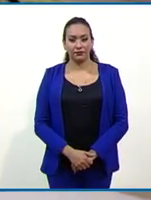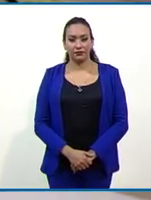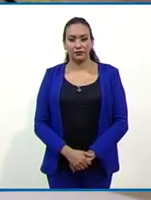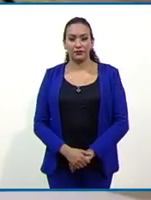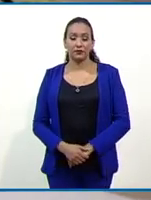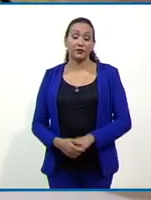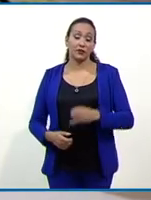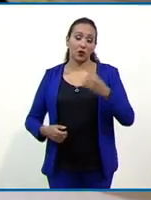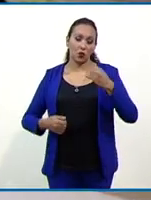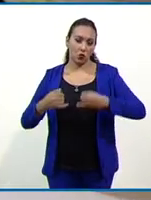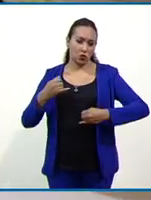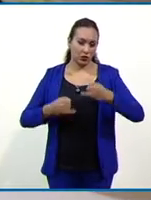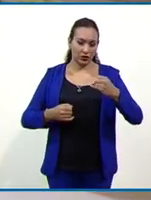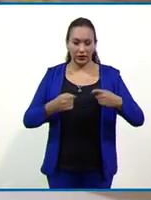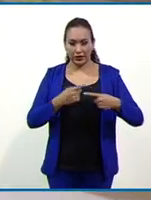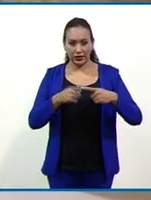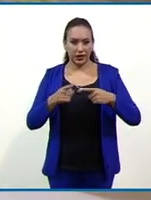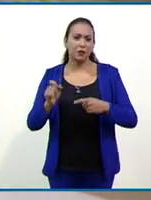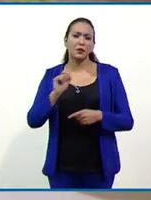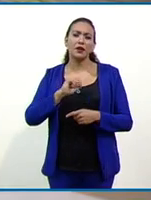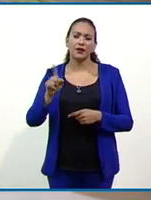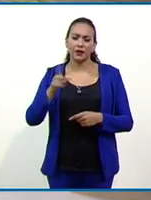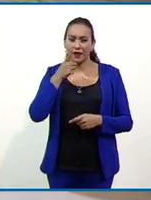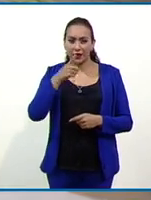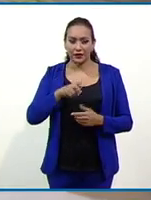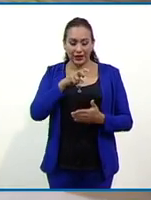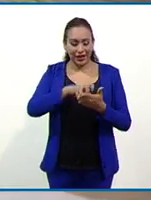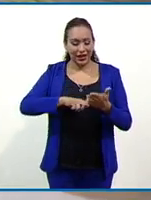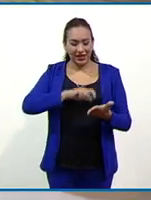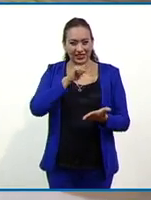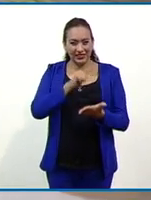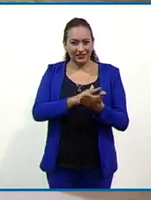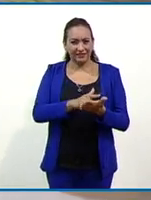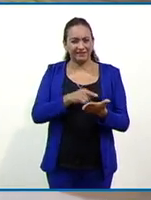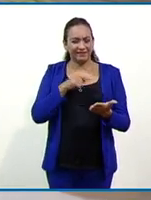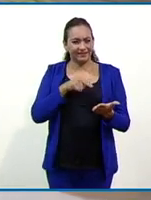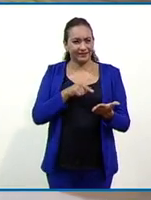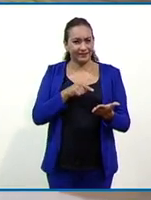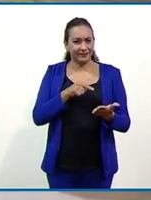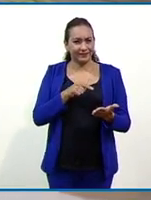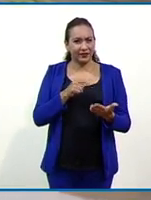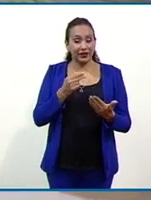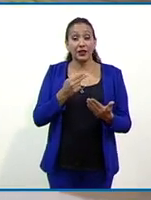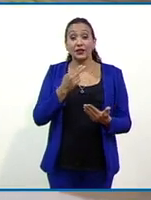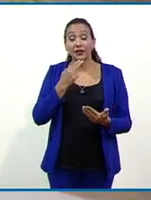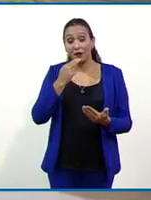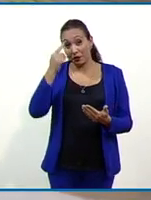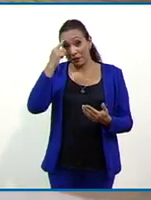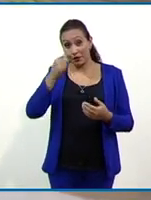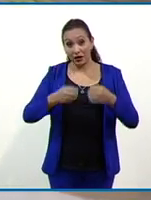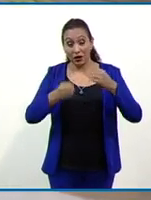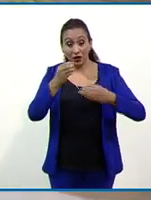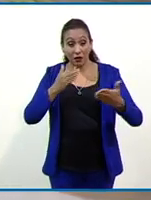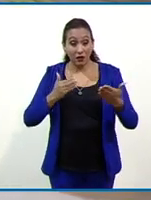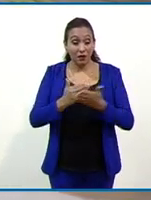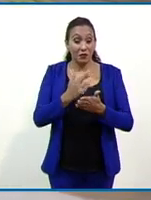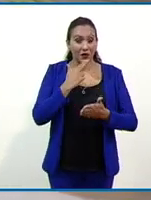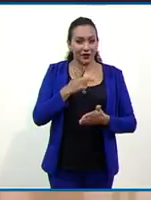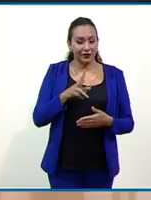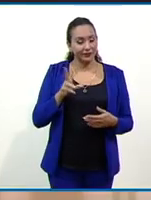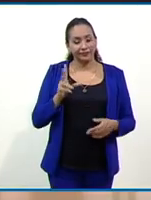Juzgadores y especialistas aseguraron que la reforma judicial no garantiza que tendremos un mejor sistema de justicia.